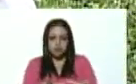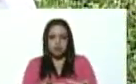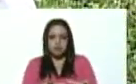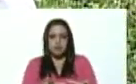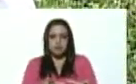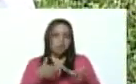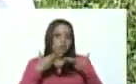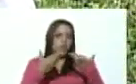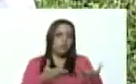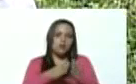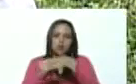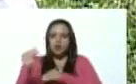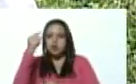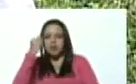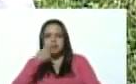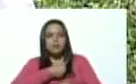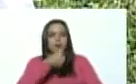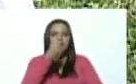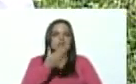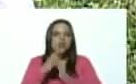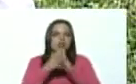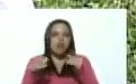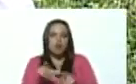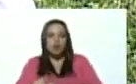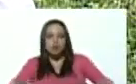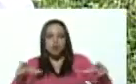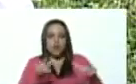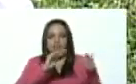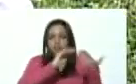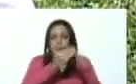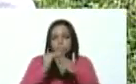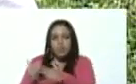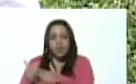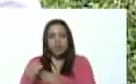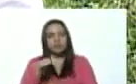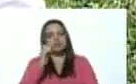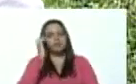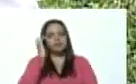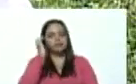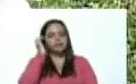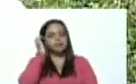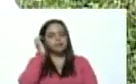cada día más bonito cada uno de esos barrios y sectores populares.